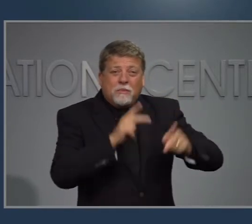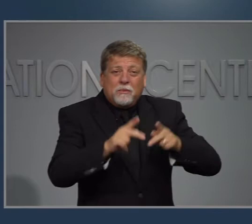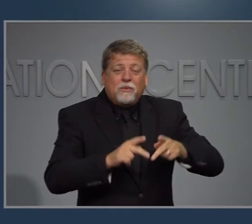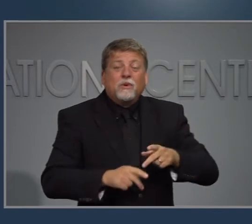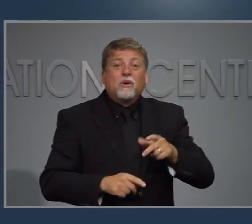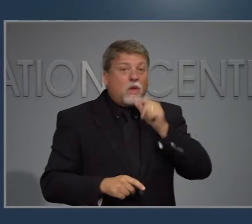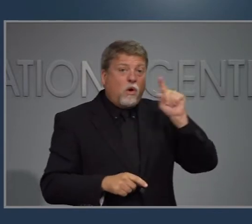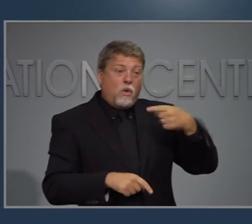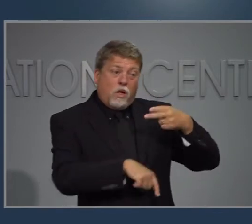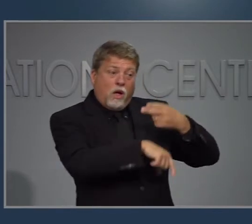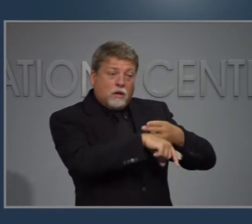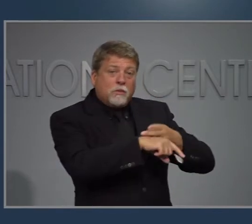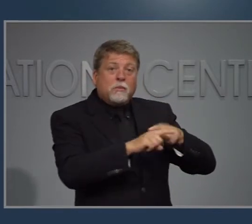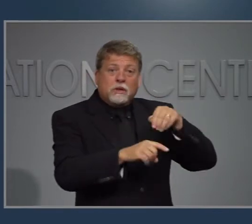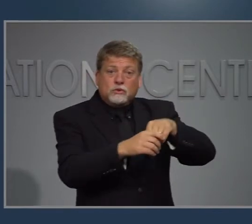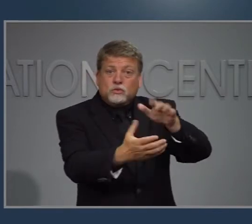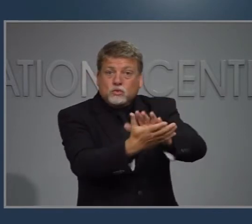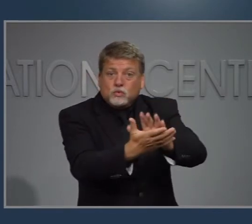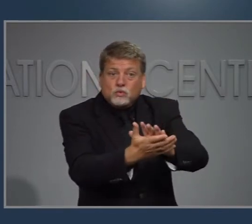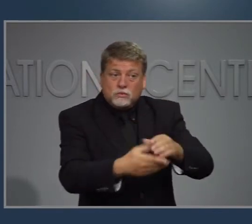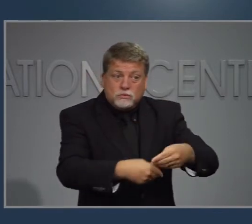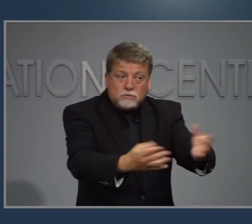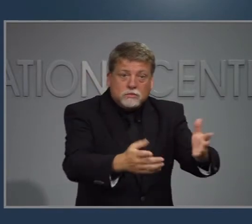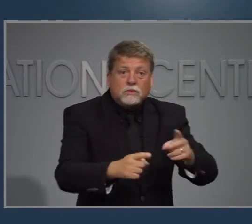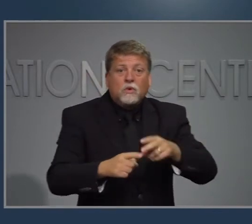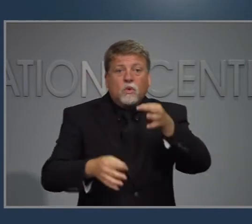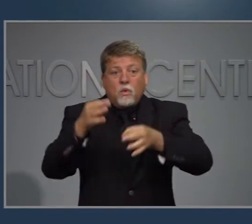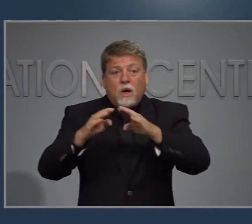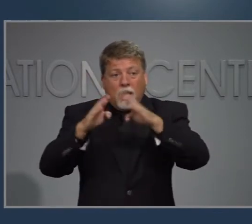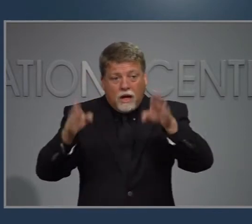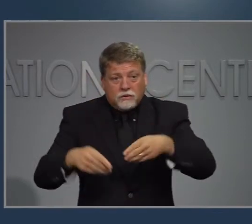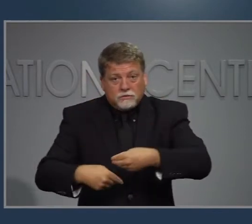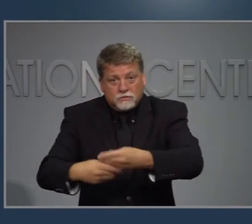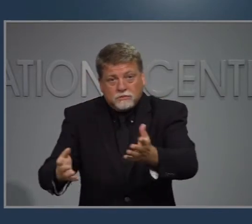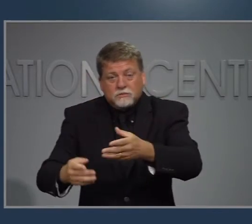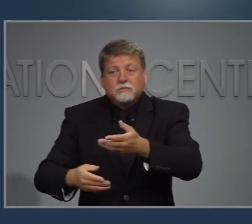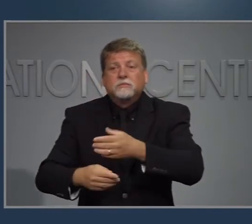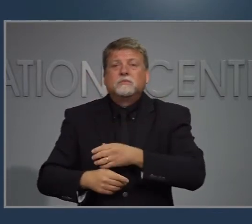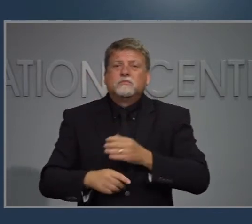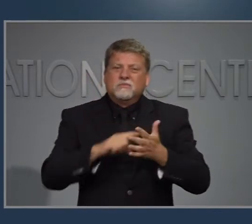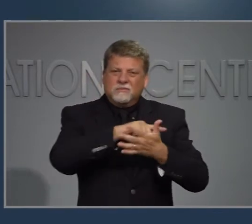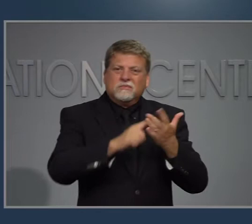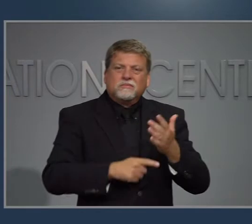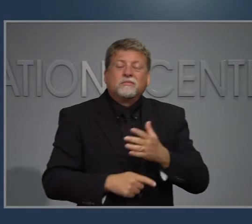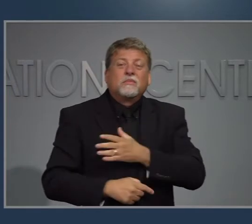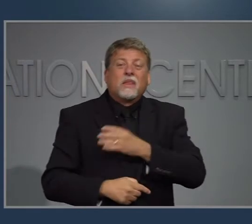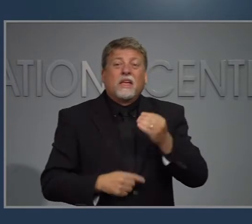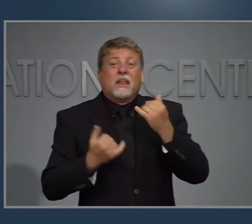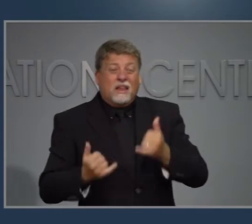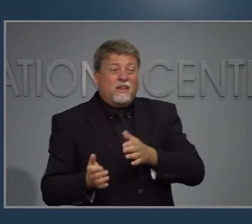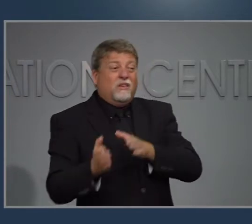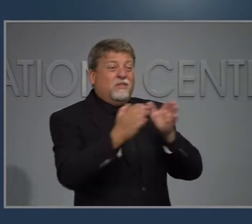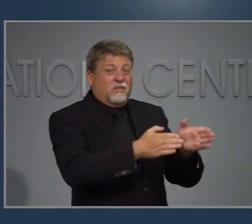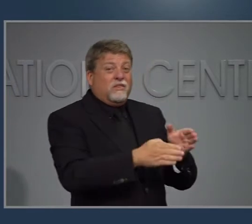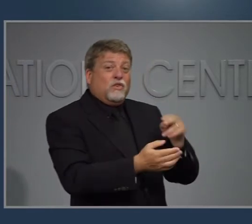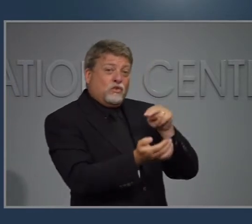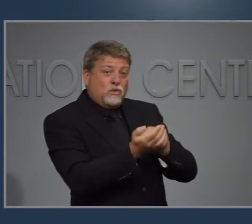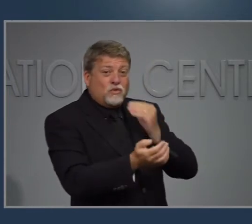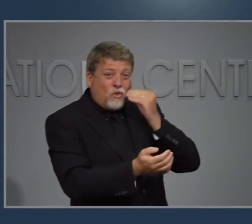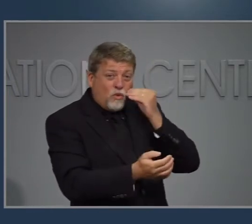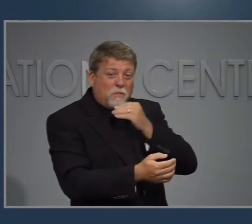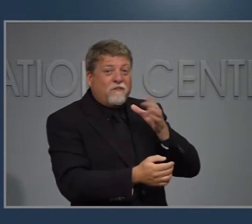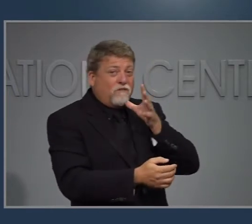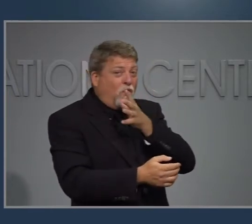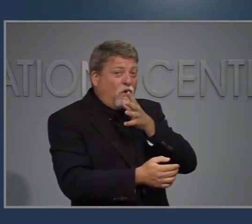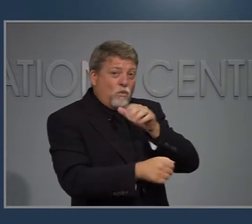que lleven a cabo las funciones públicas como las escuelas, los tribunales y también tenemos